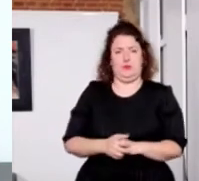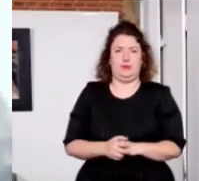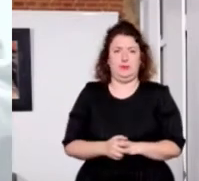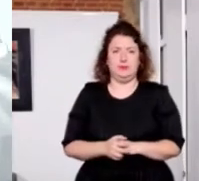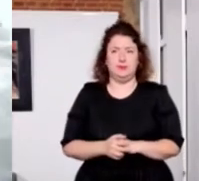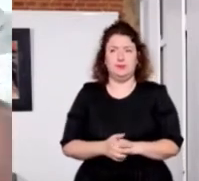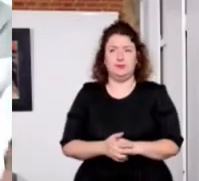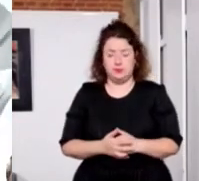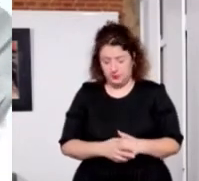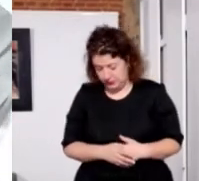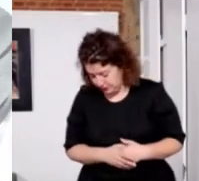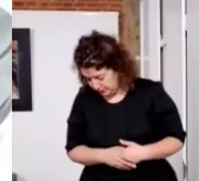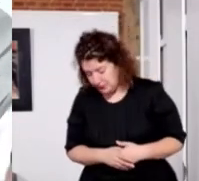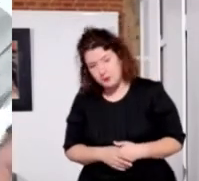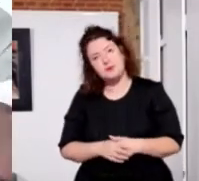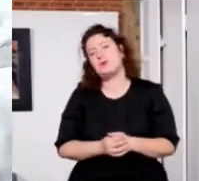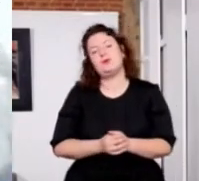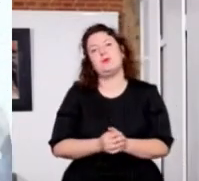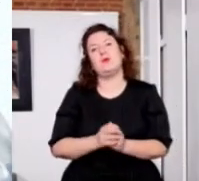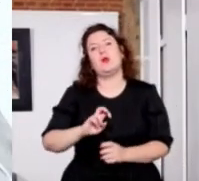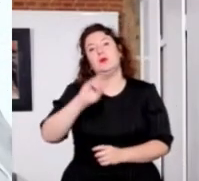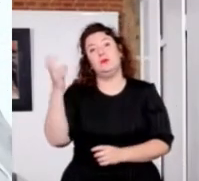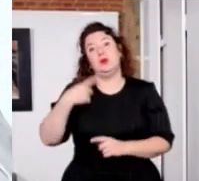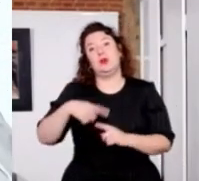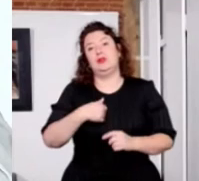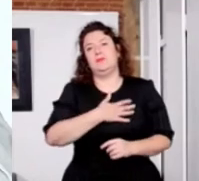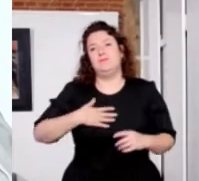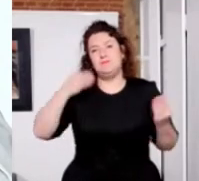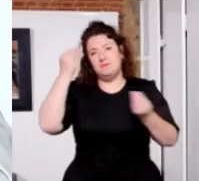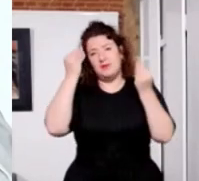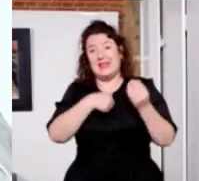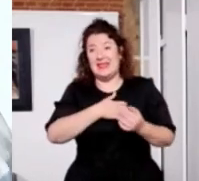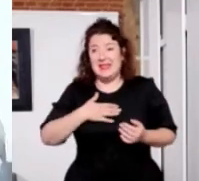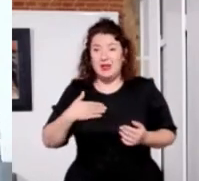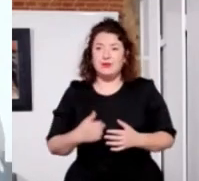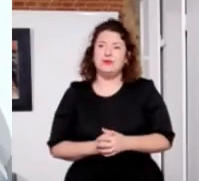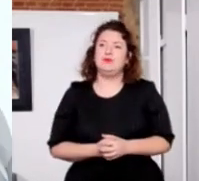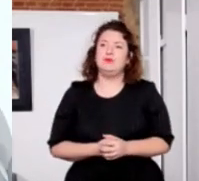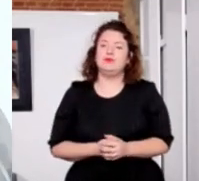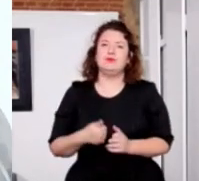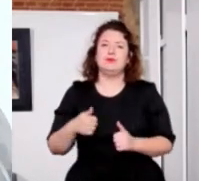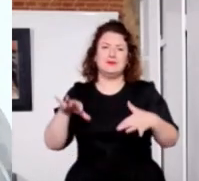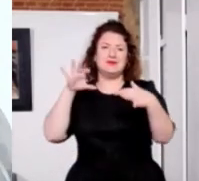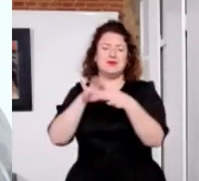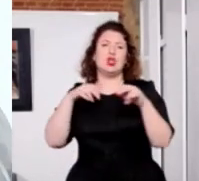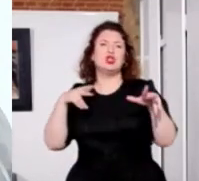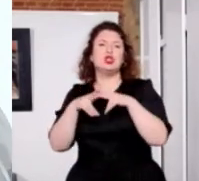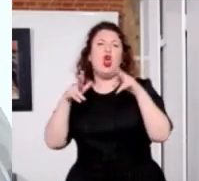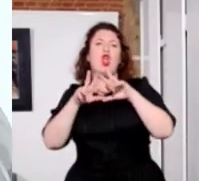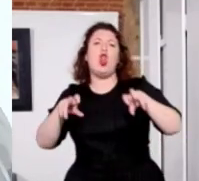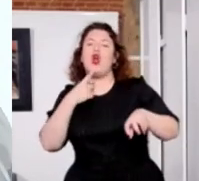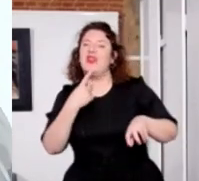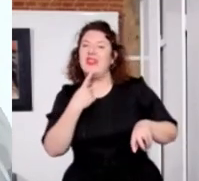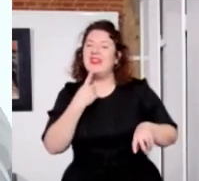El tercer elemento que quiero reflexionar tiene que ver con lo que los sociólogos llaman las narrativas